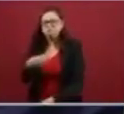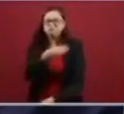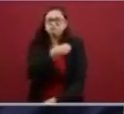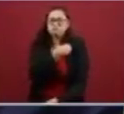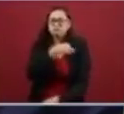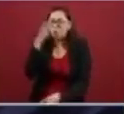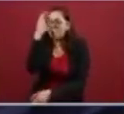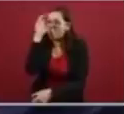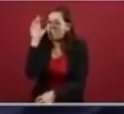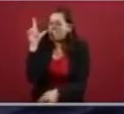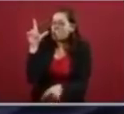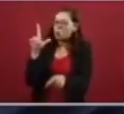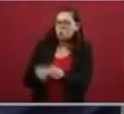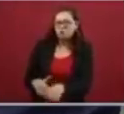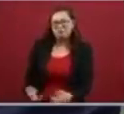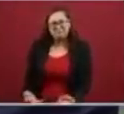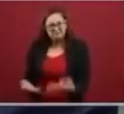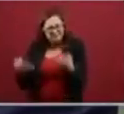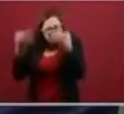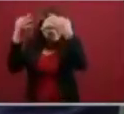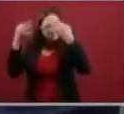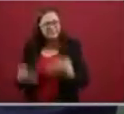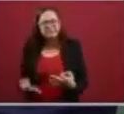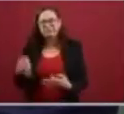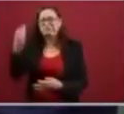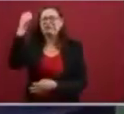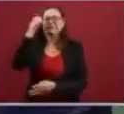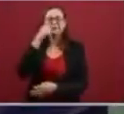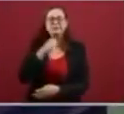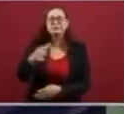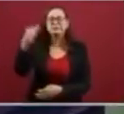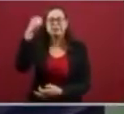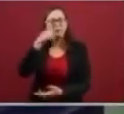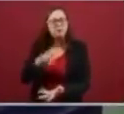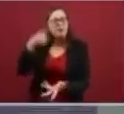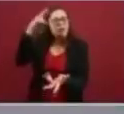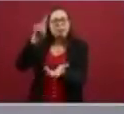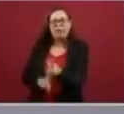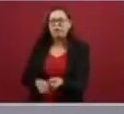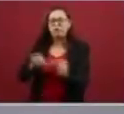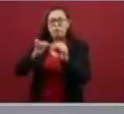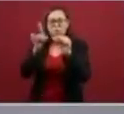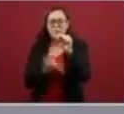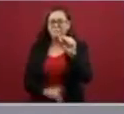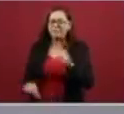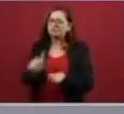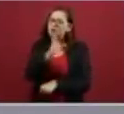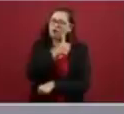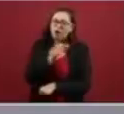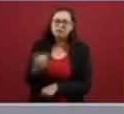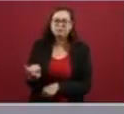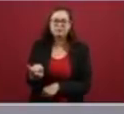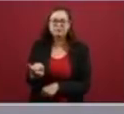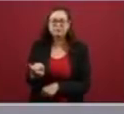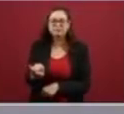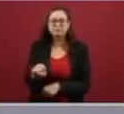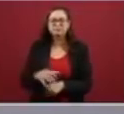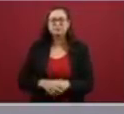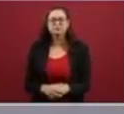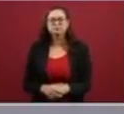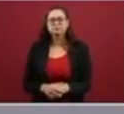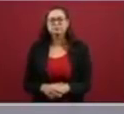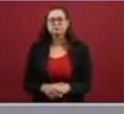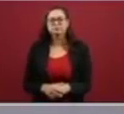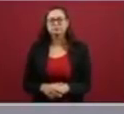siempre han estado presentes en su esencia profunda.